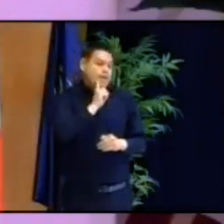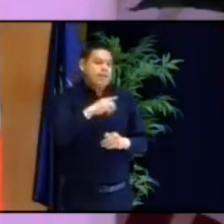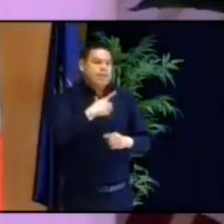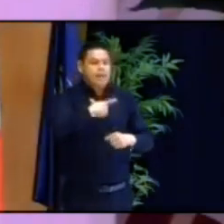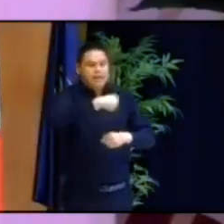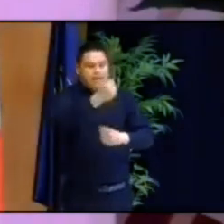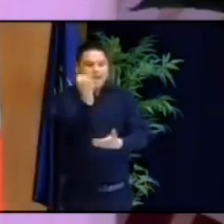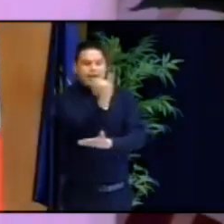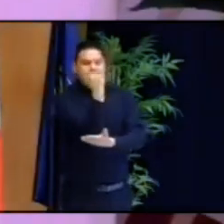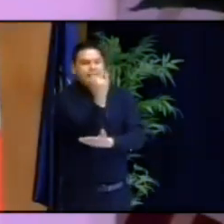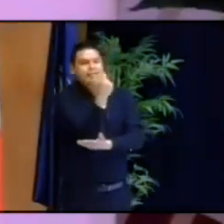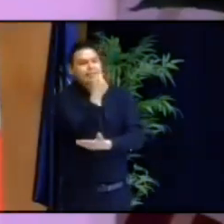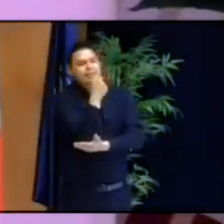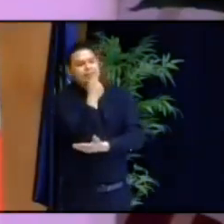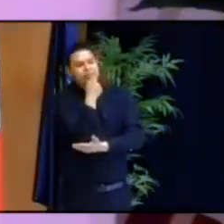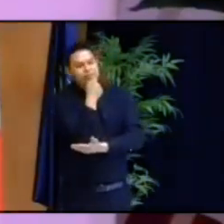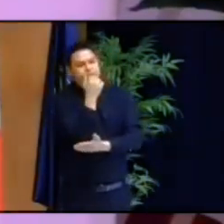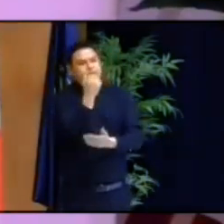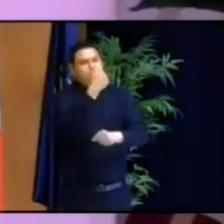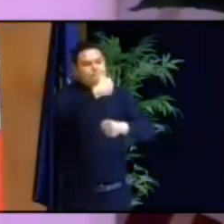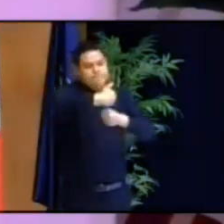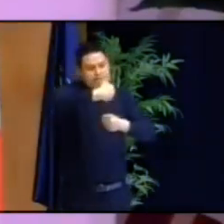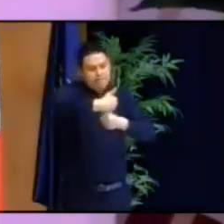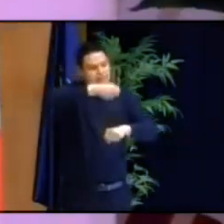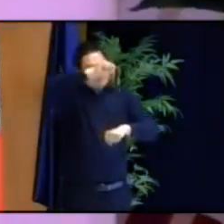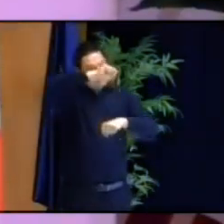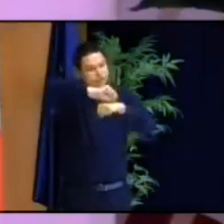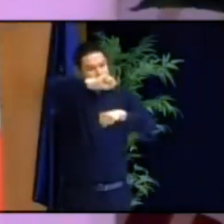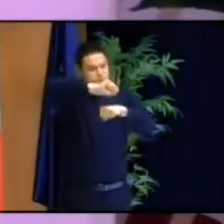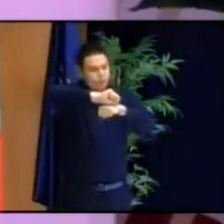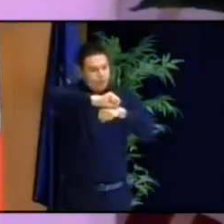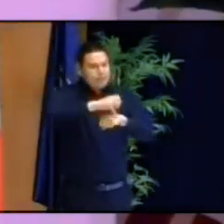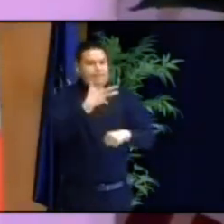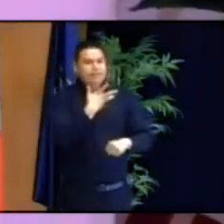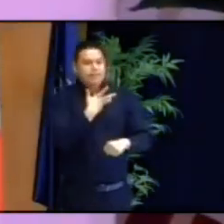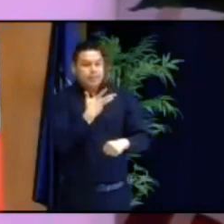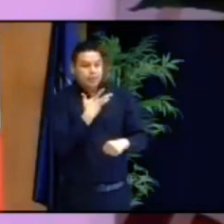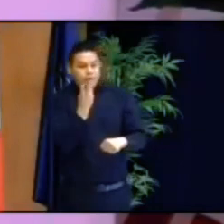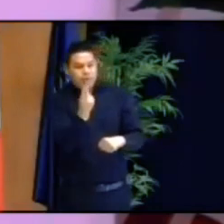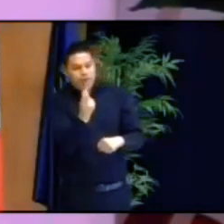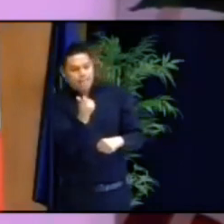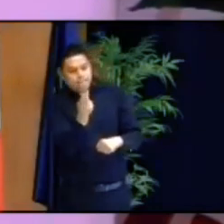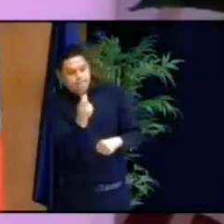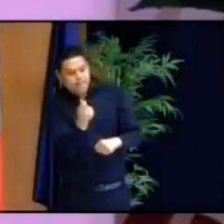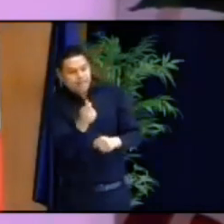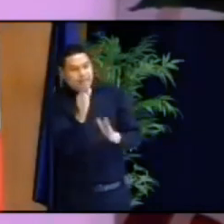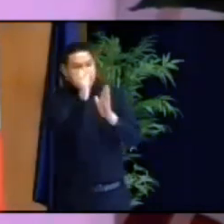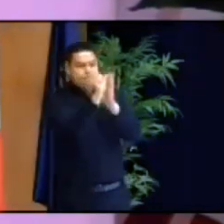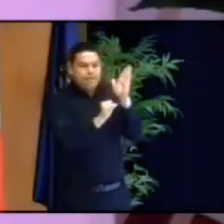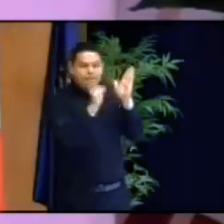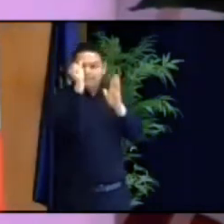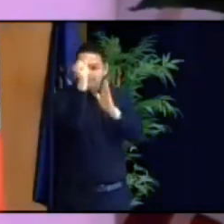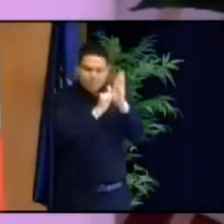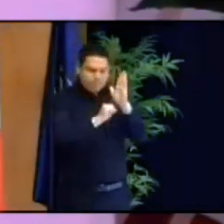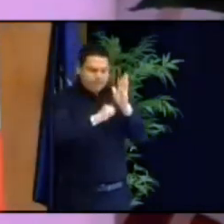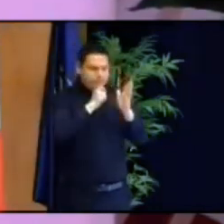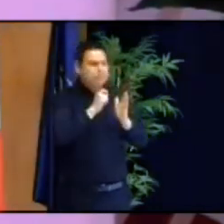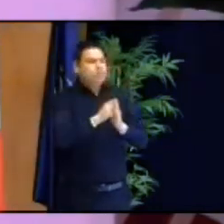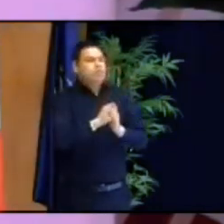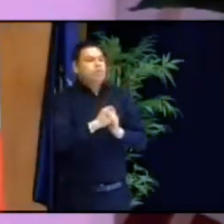preescolar, primaria y secundaria pública tienen una beca mensual,